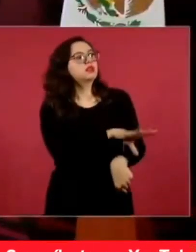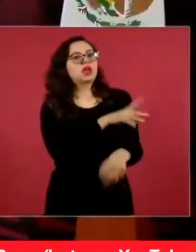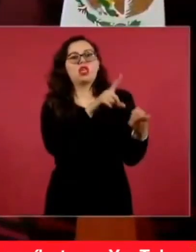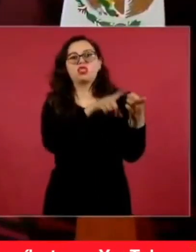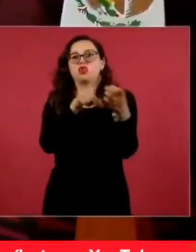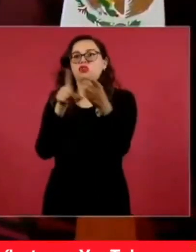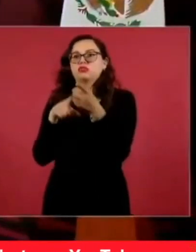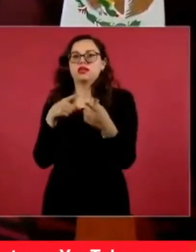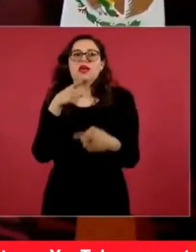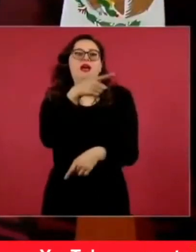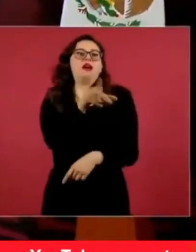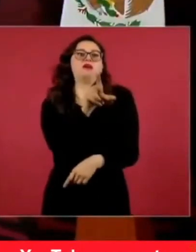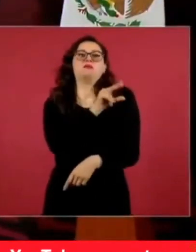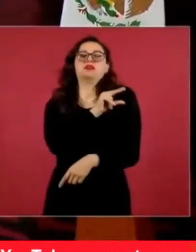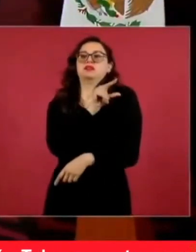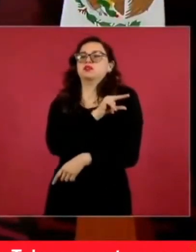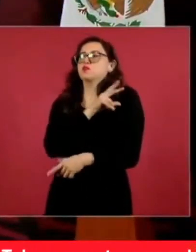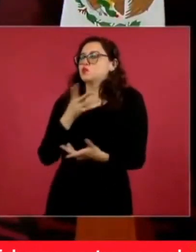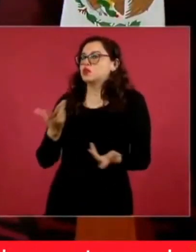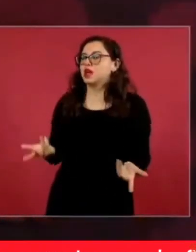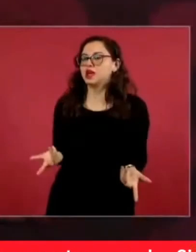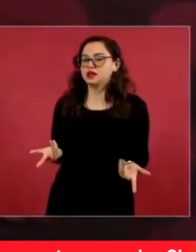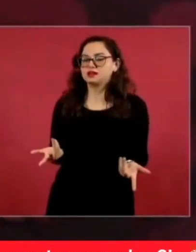la energía,